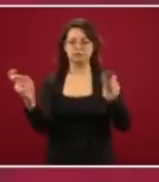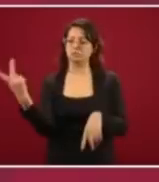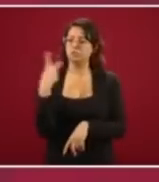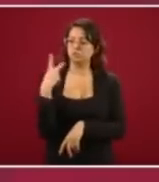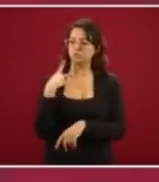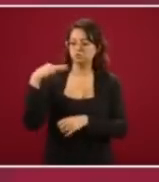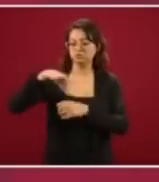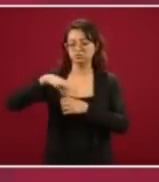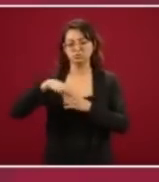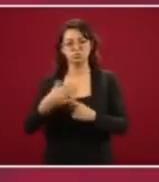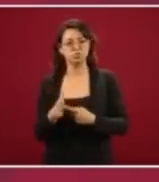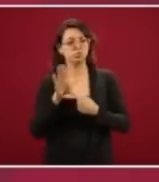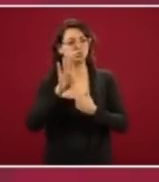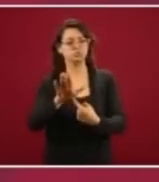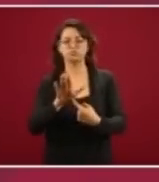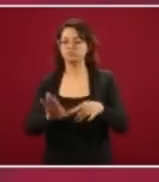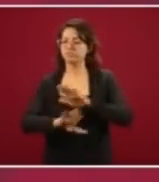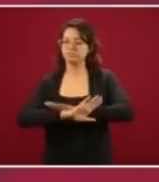electorales.